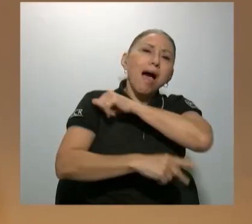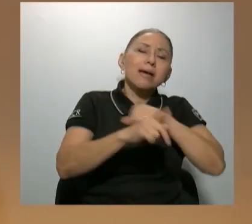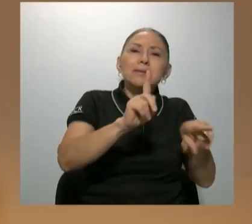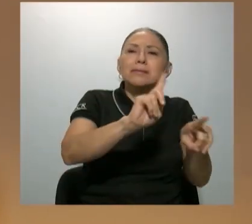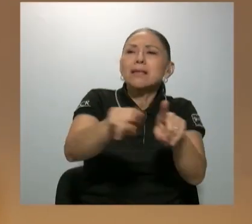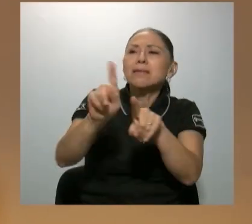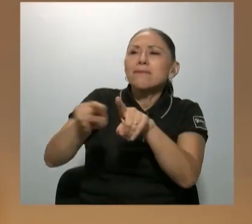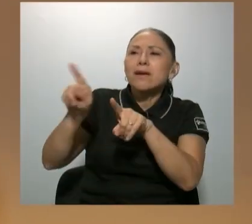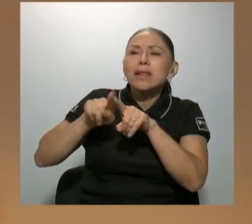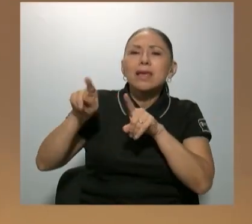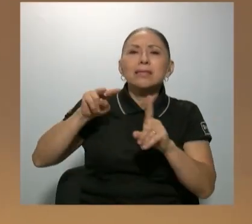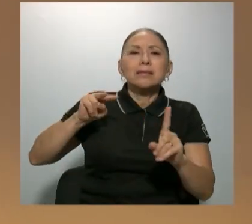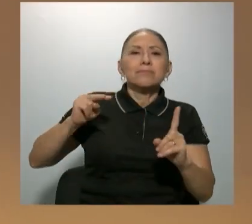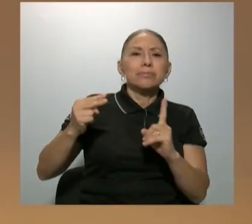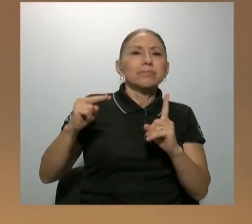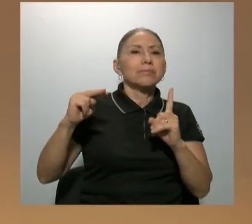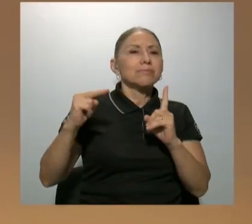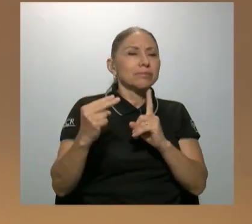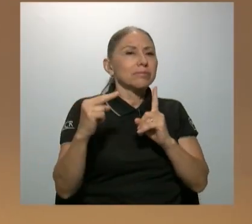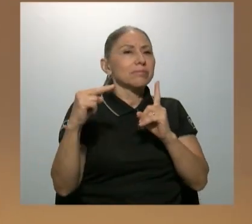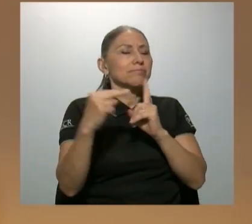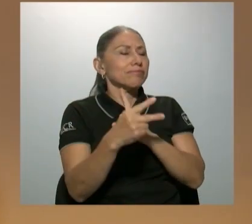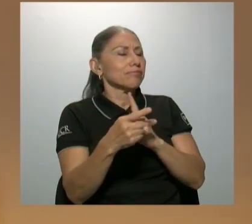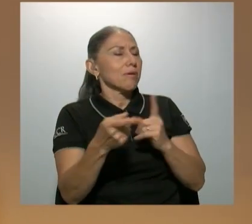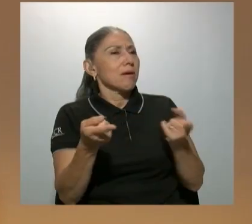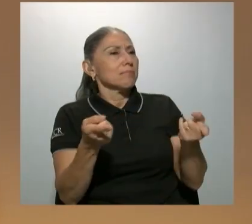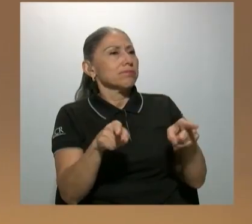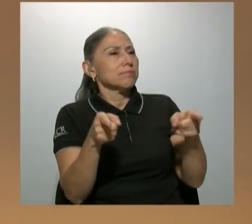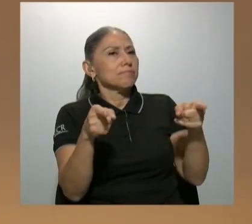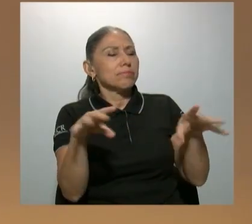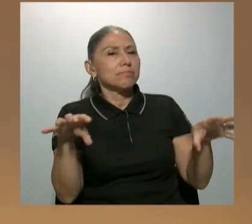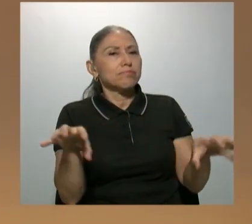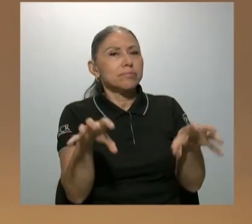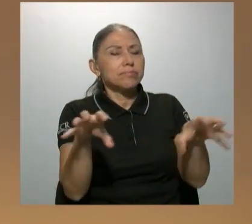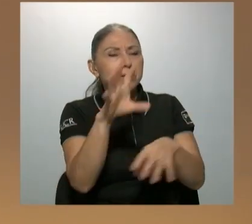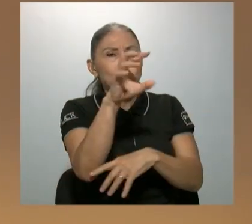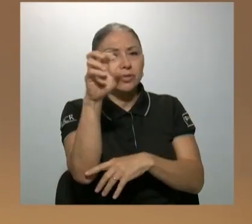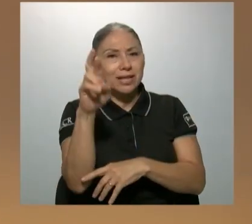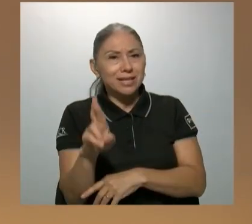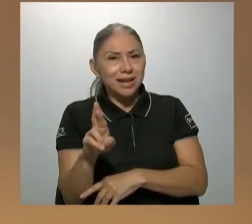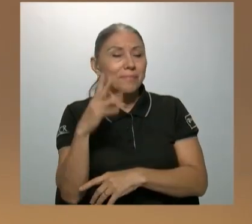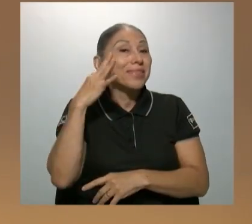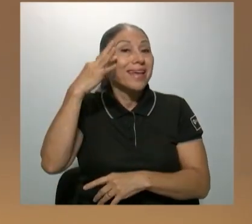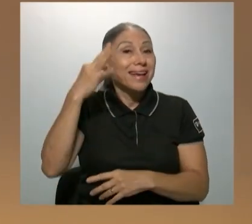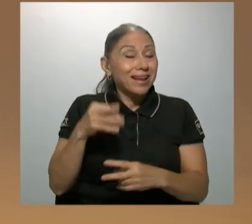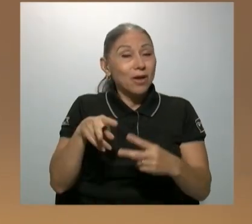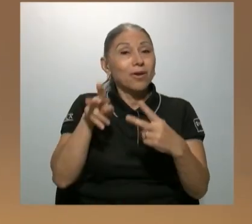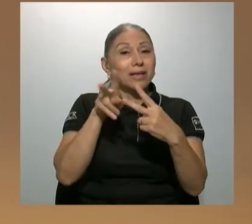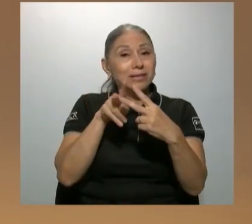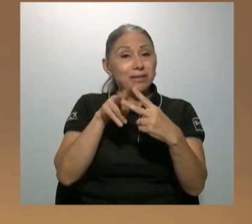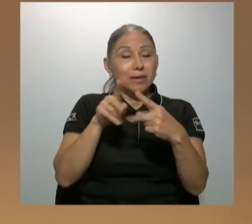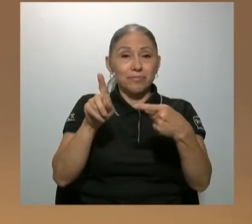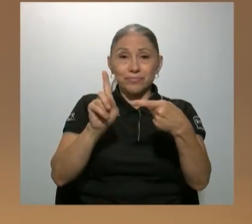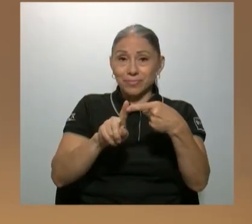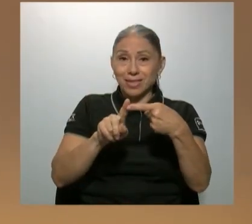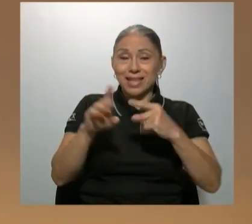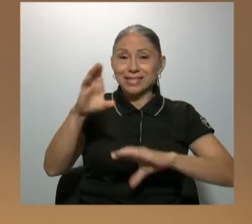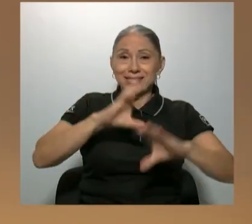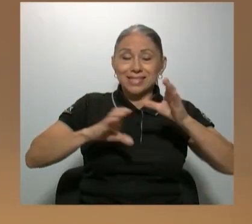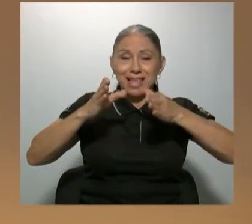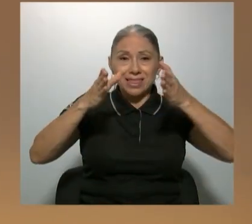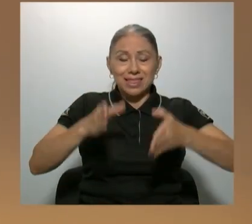que palpitan en Costa Rica, ¿verdad? Creo que esas dos cosas, la dimensión Rodrigo